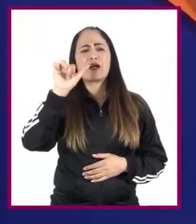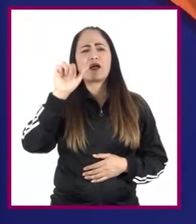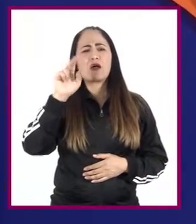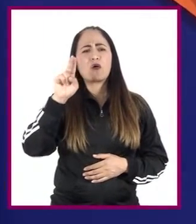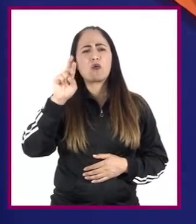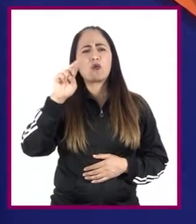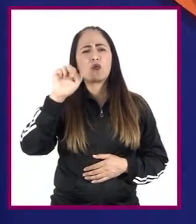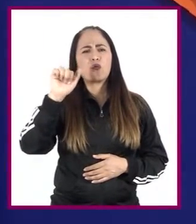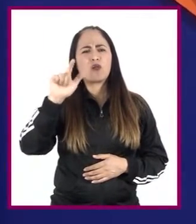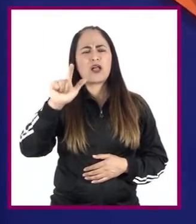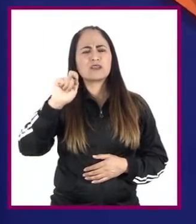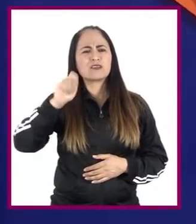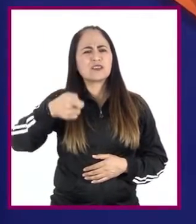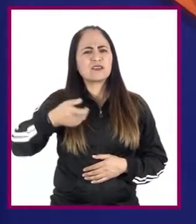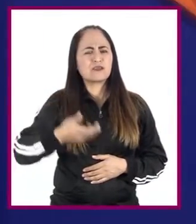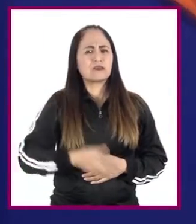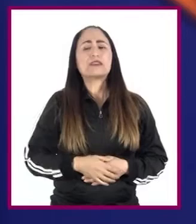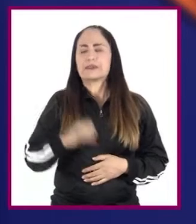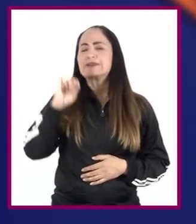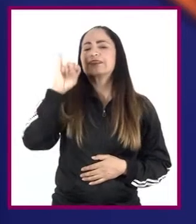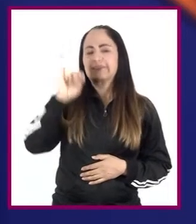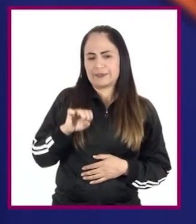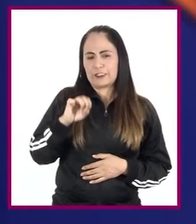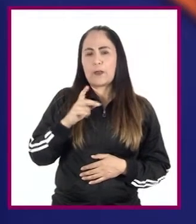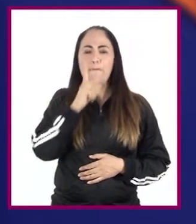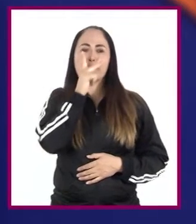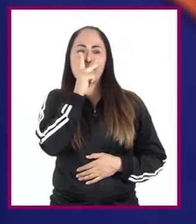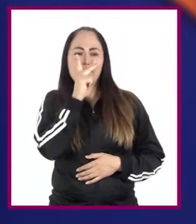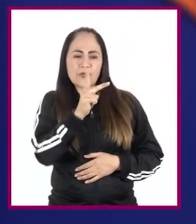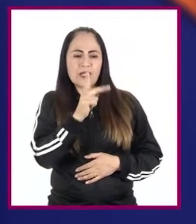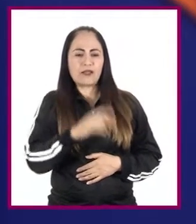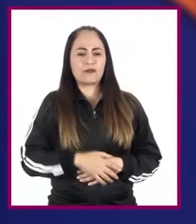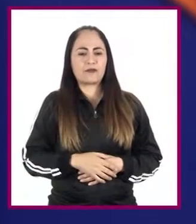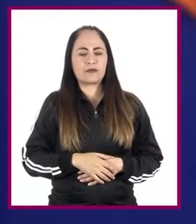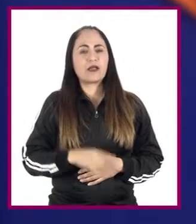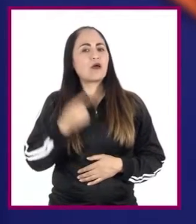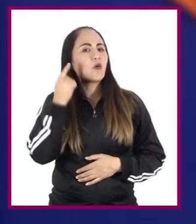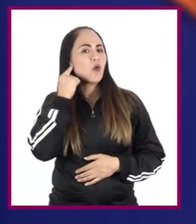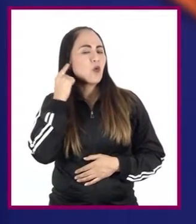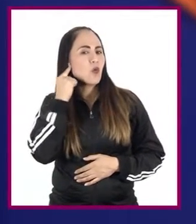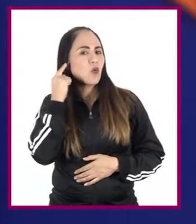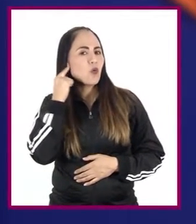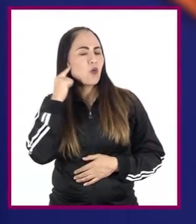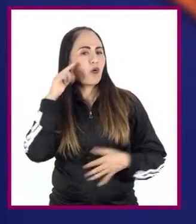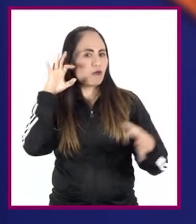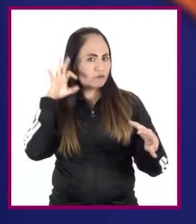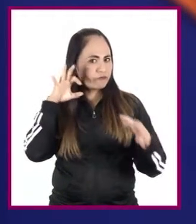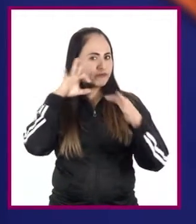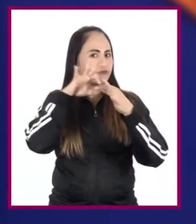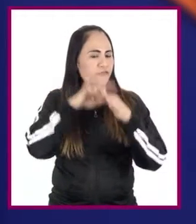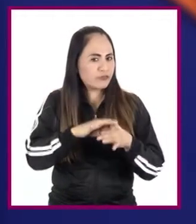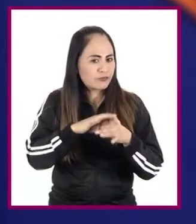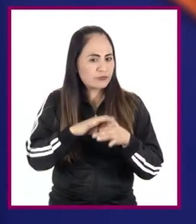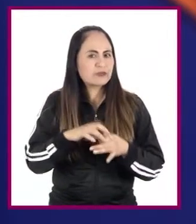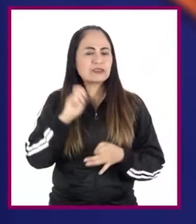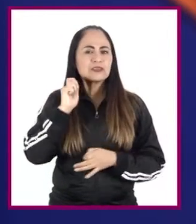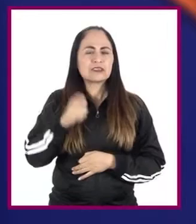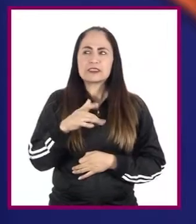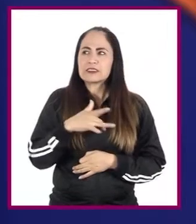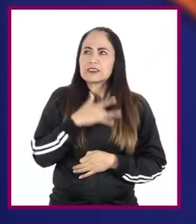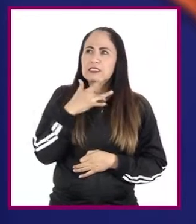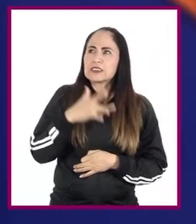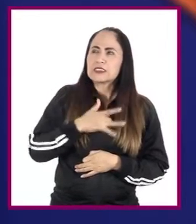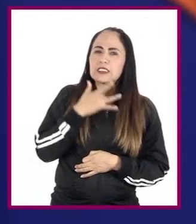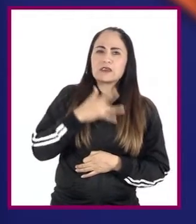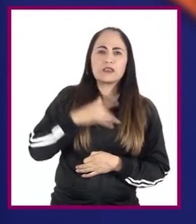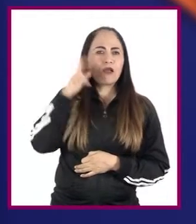Sí, profesora. La palabra aural se relaciona con audición y esta es la percepción auditiva, es